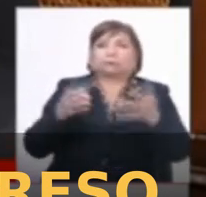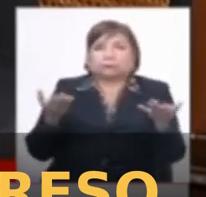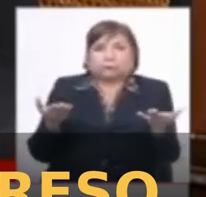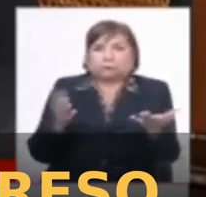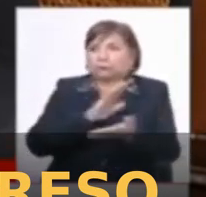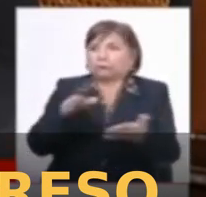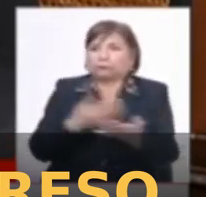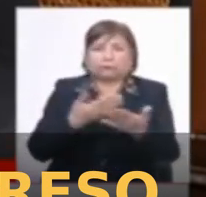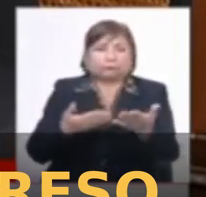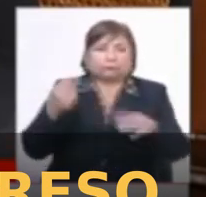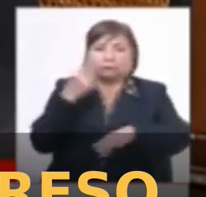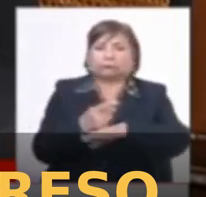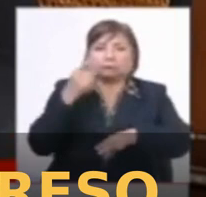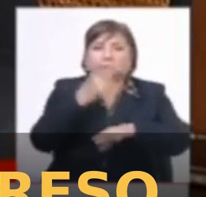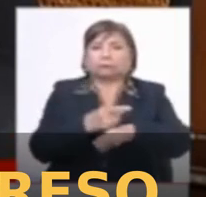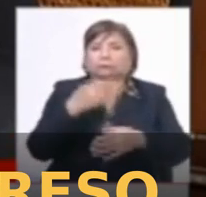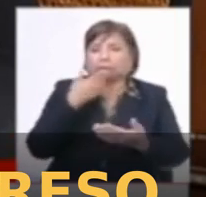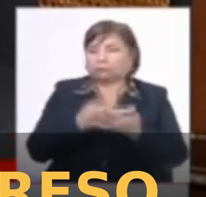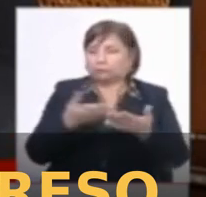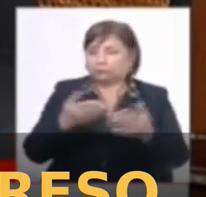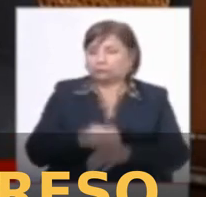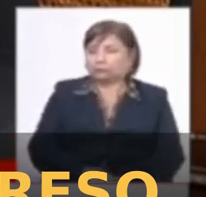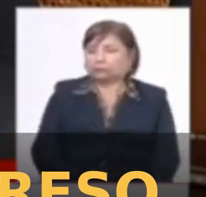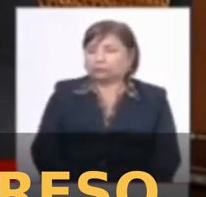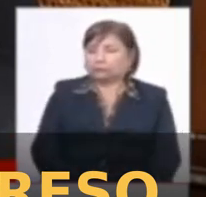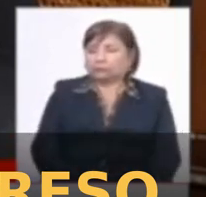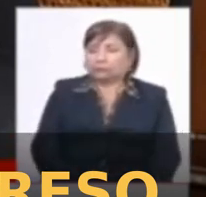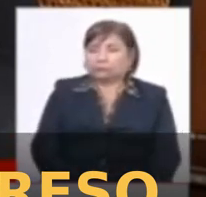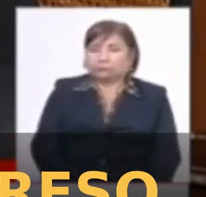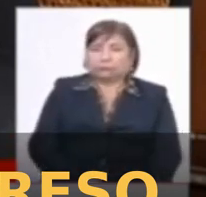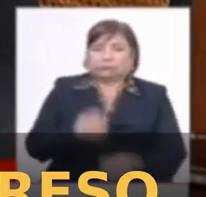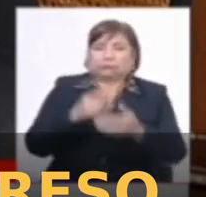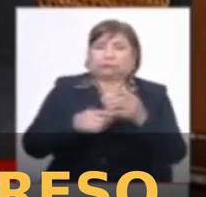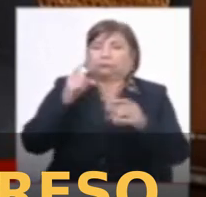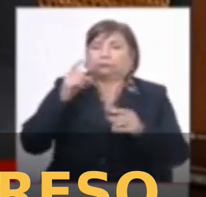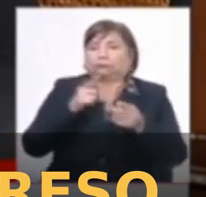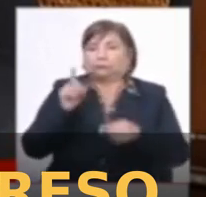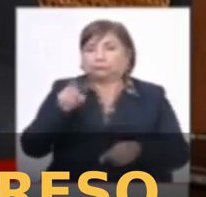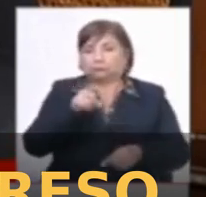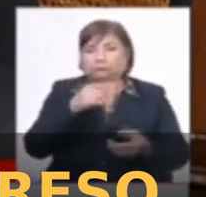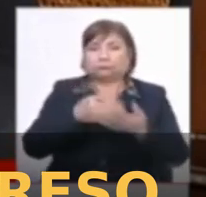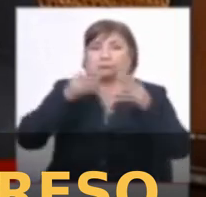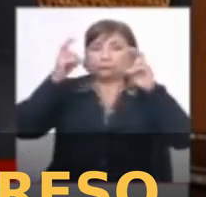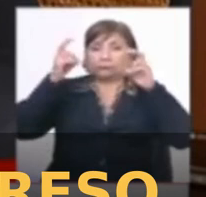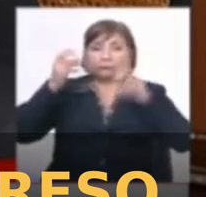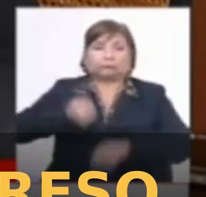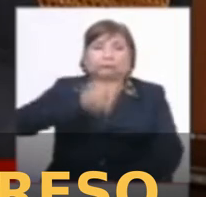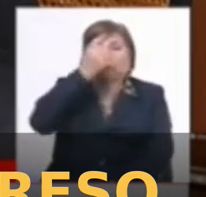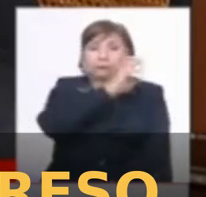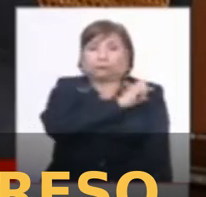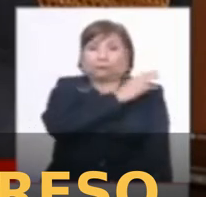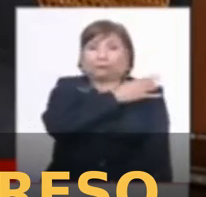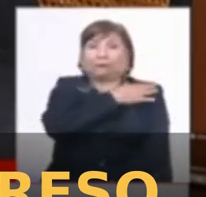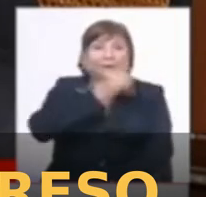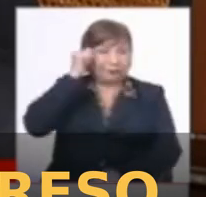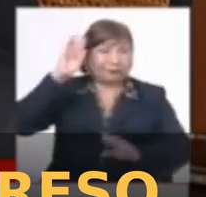cosas que le estaban acusando por cumplir órdenes. Una de ellas fue el tema de los generales y el otro fue